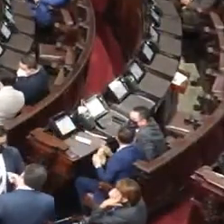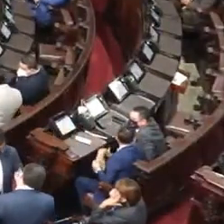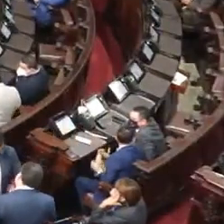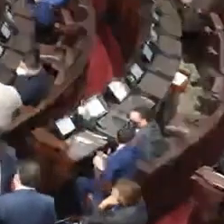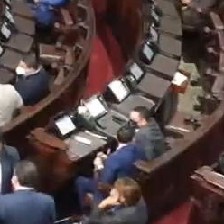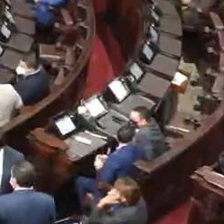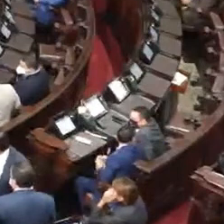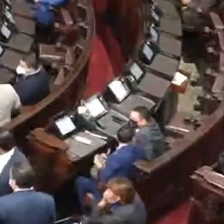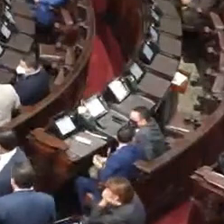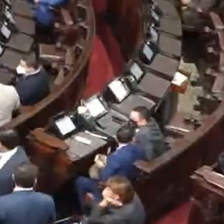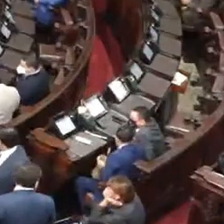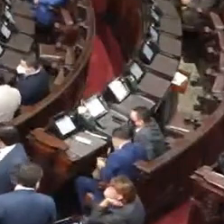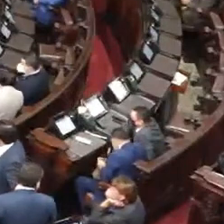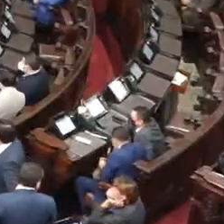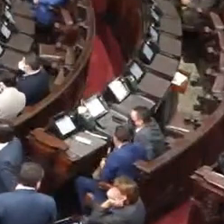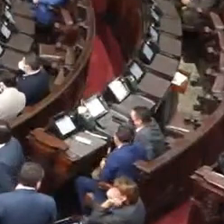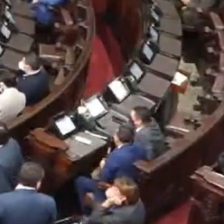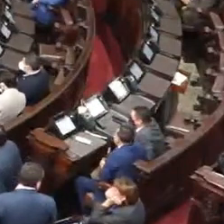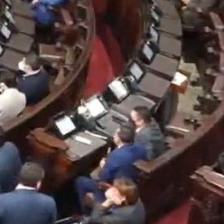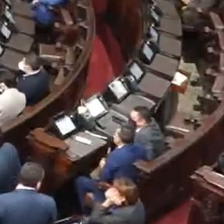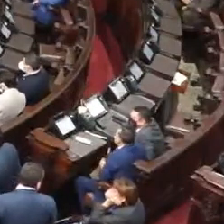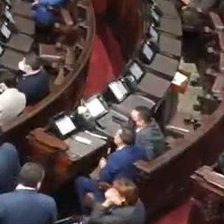Se hace constar que se encuentra,